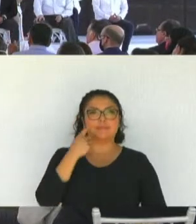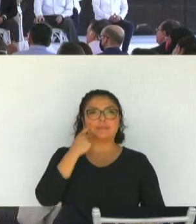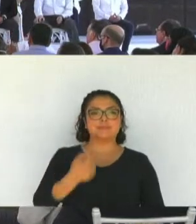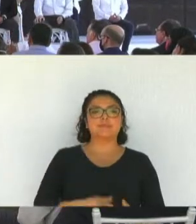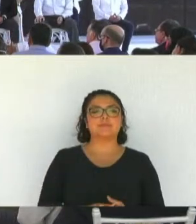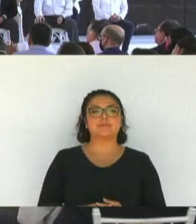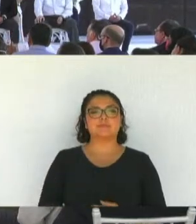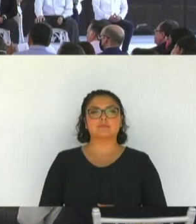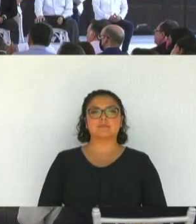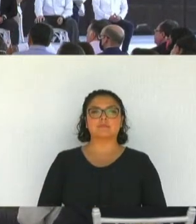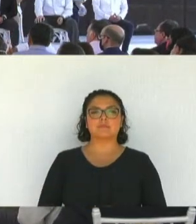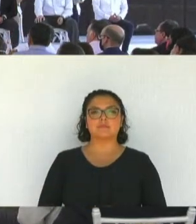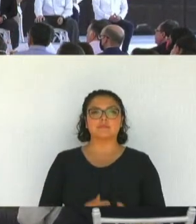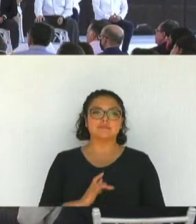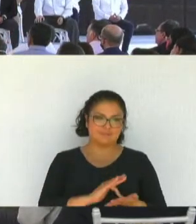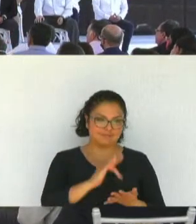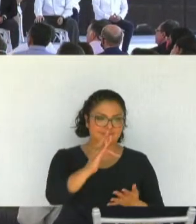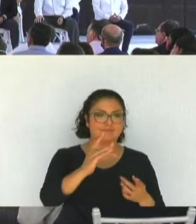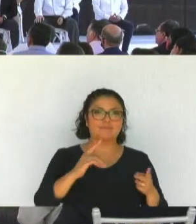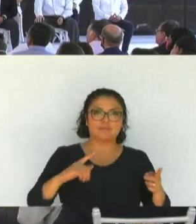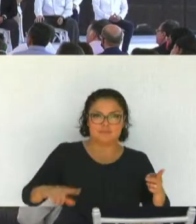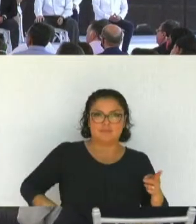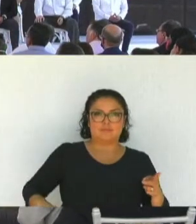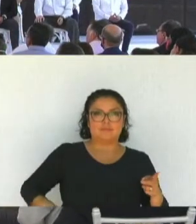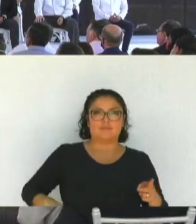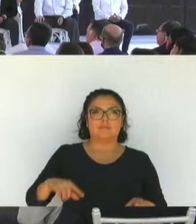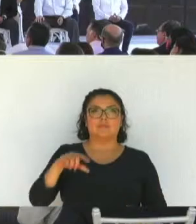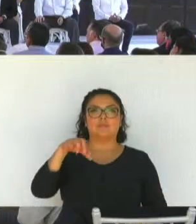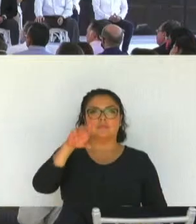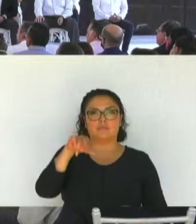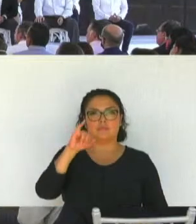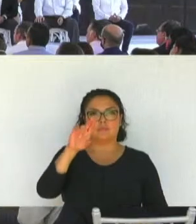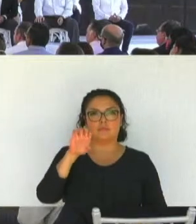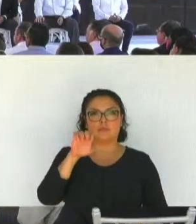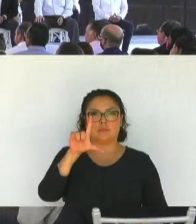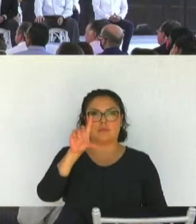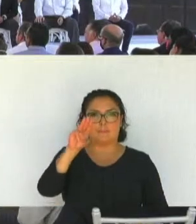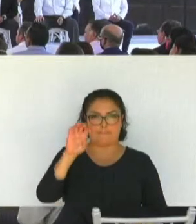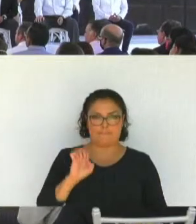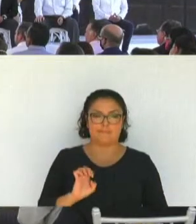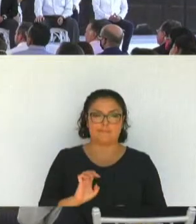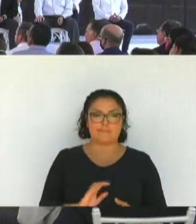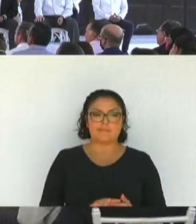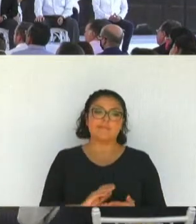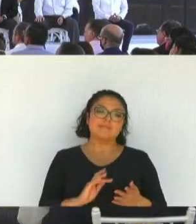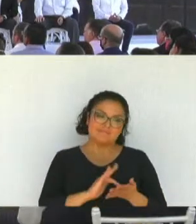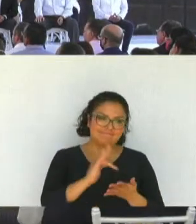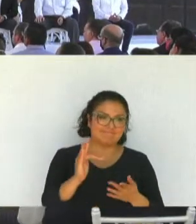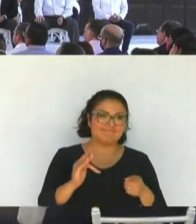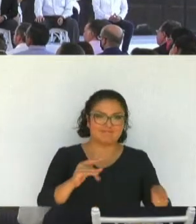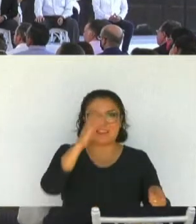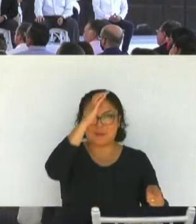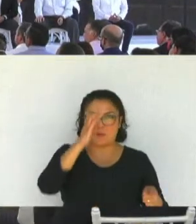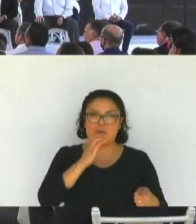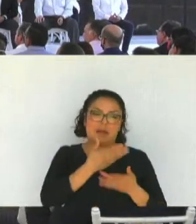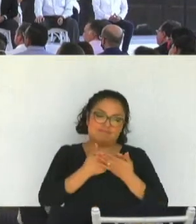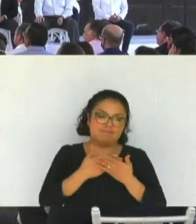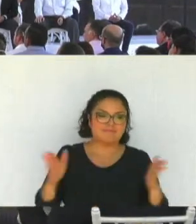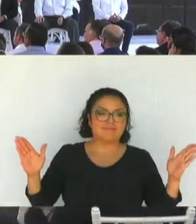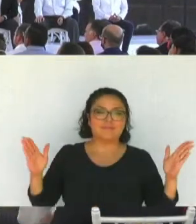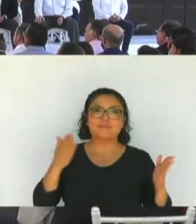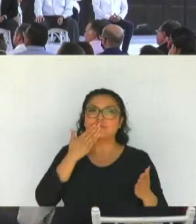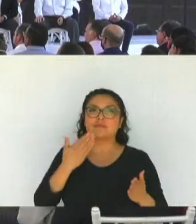anfitriones. Gracias, gobernador Riquelme, por ser nuestro anfitrión aquí en Coahuila. Gracias a los